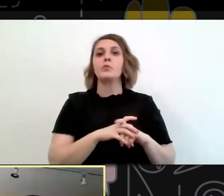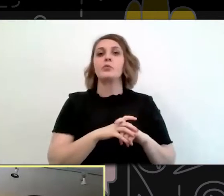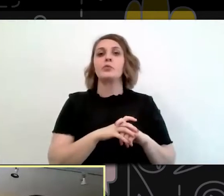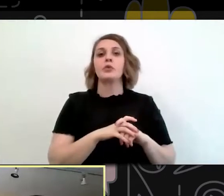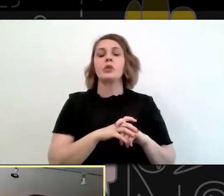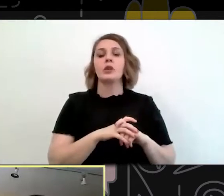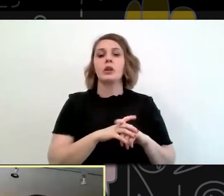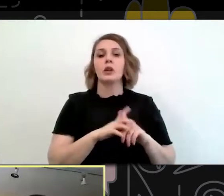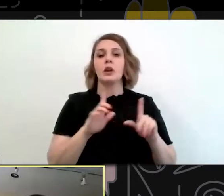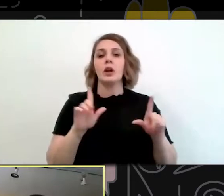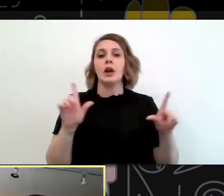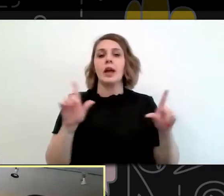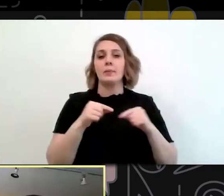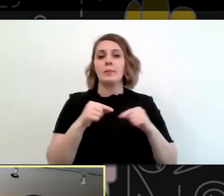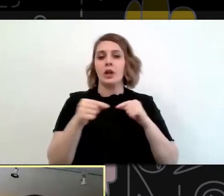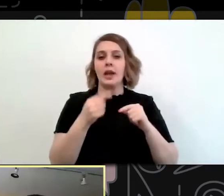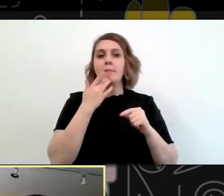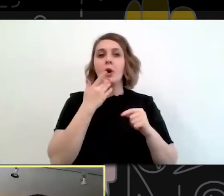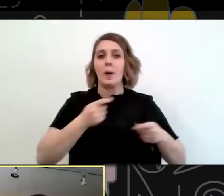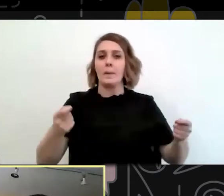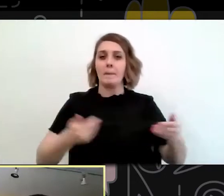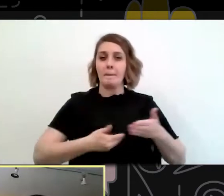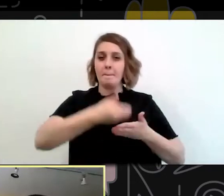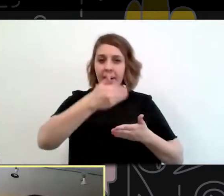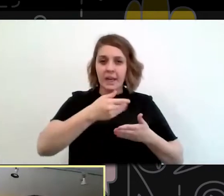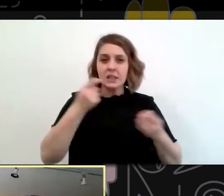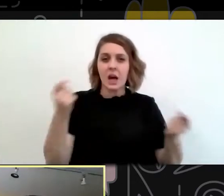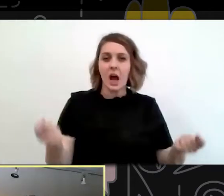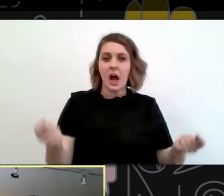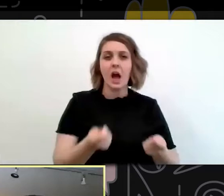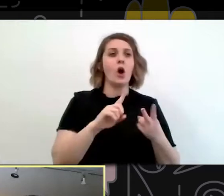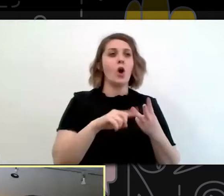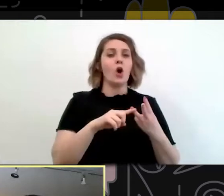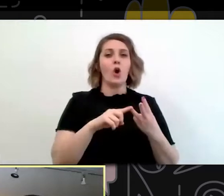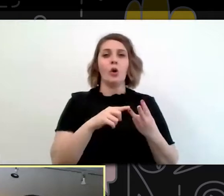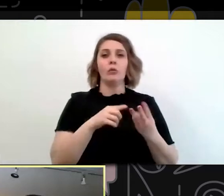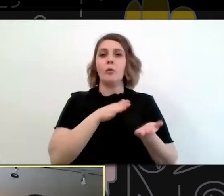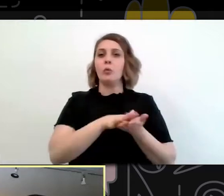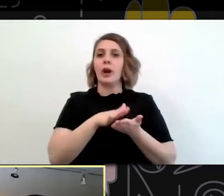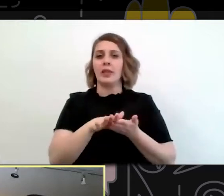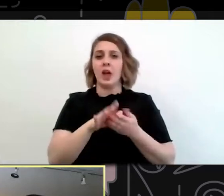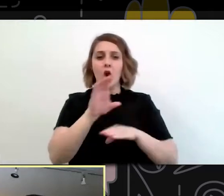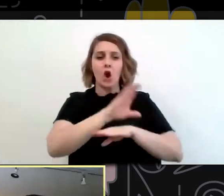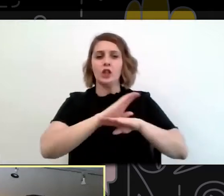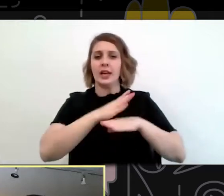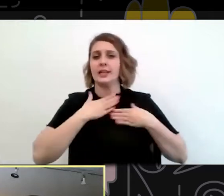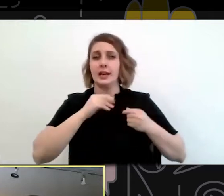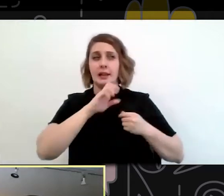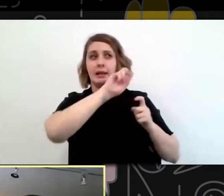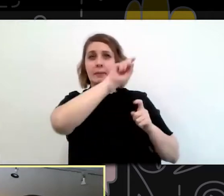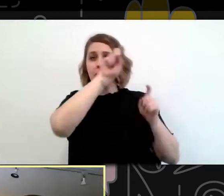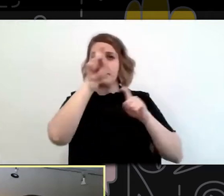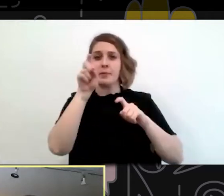telemonitorización, notas de prensa, publicaciones de distintas consejerías de sanidad